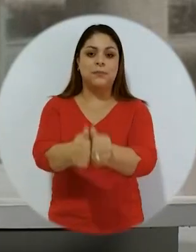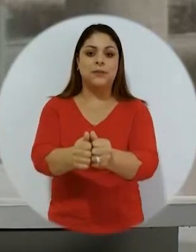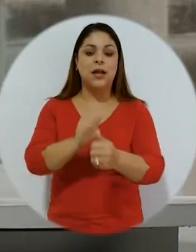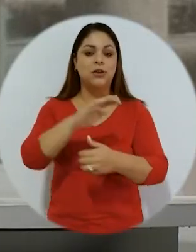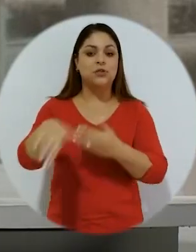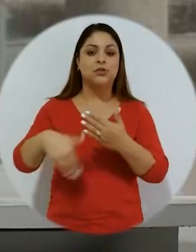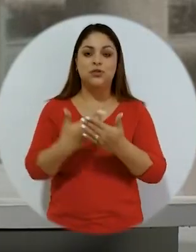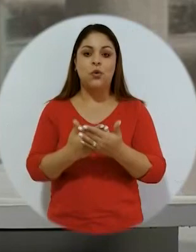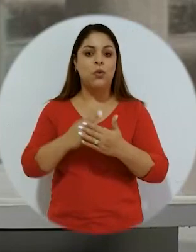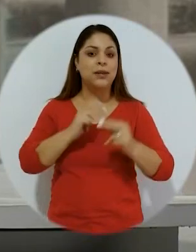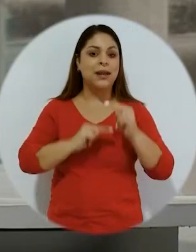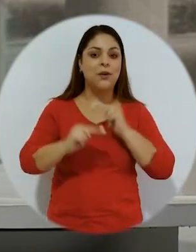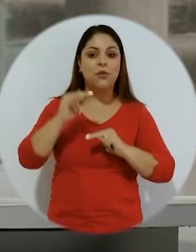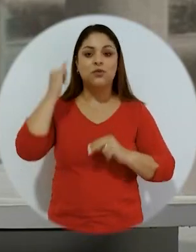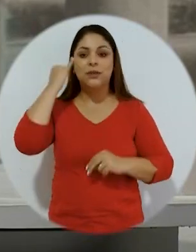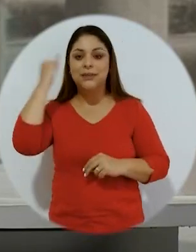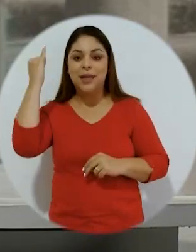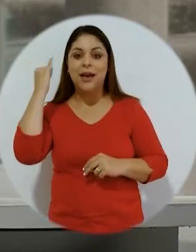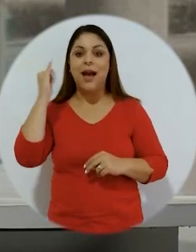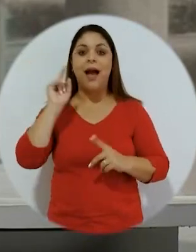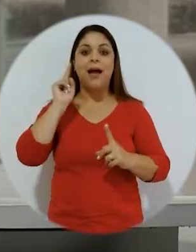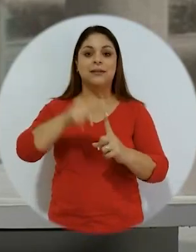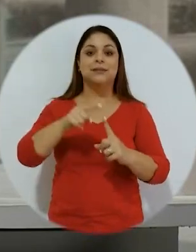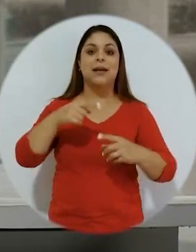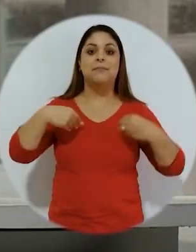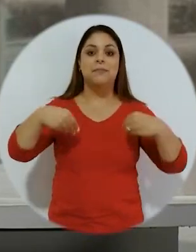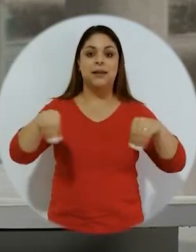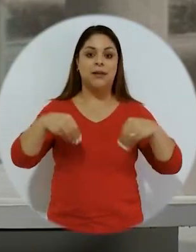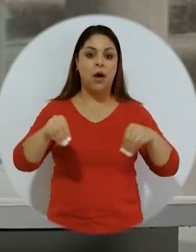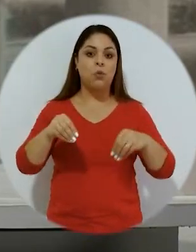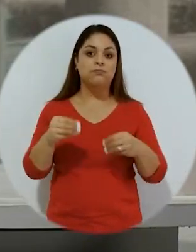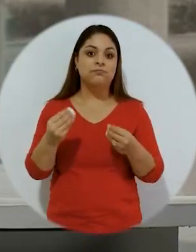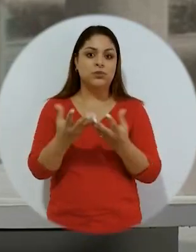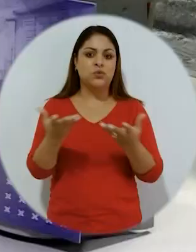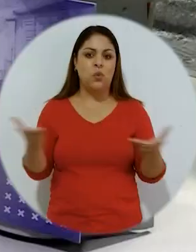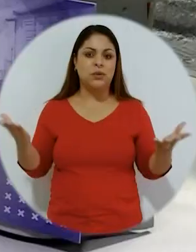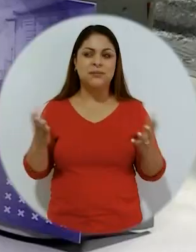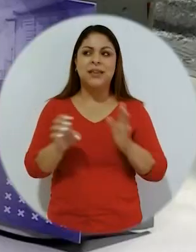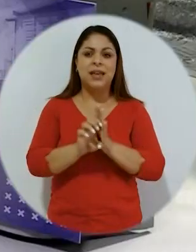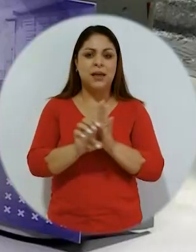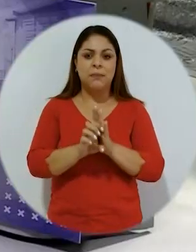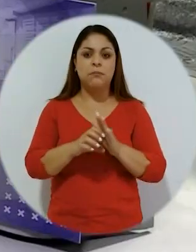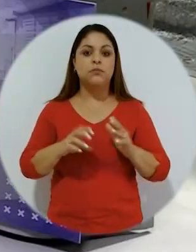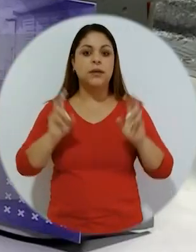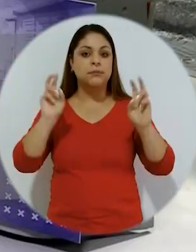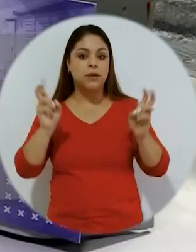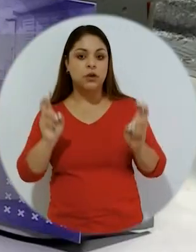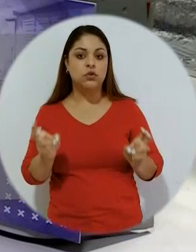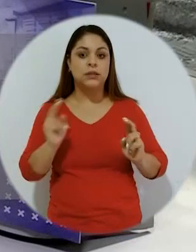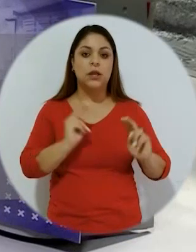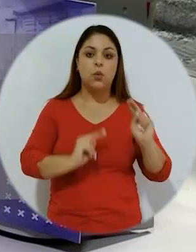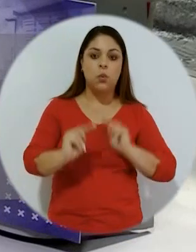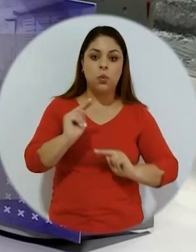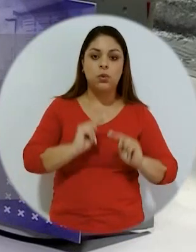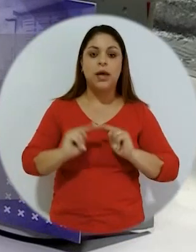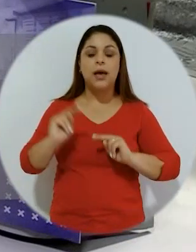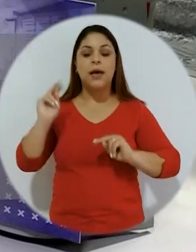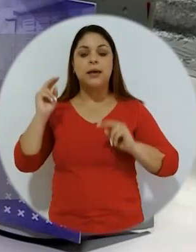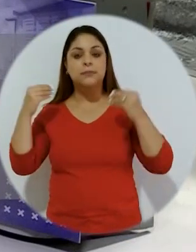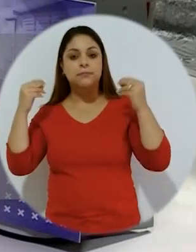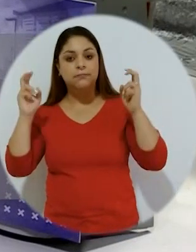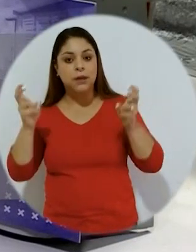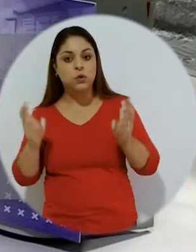su ciclo de vida del negocio, de que son una idea hasta que llegan al mercado en muchos aspectos, en aspectos de negocios, en